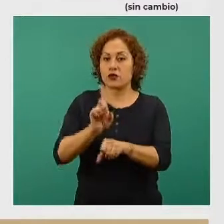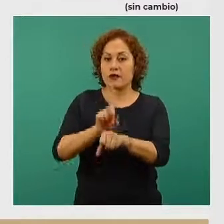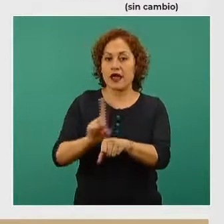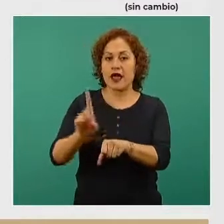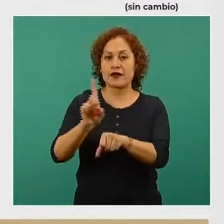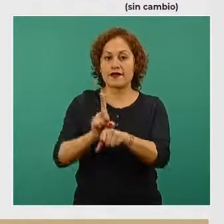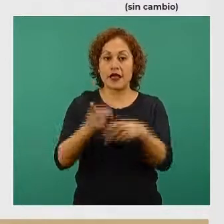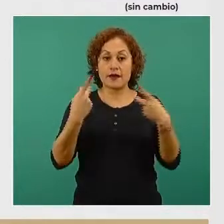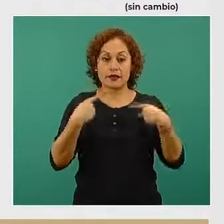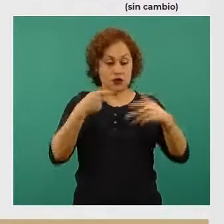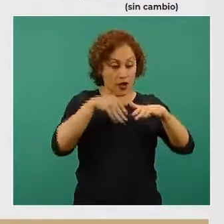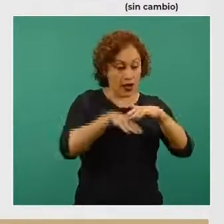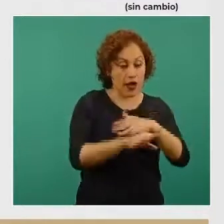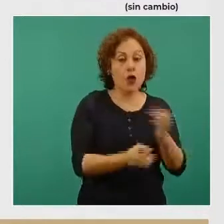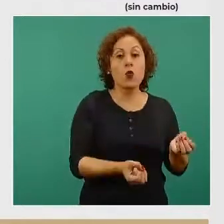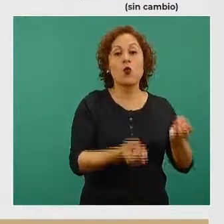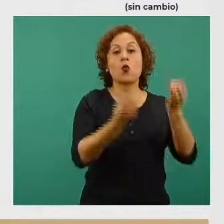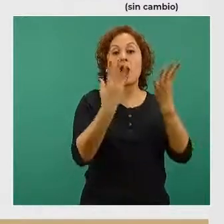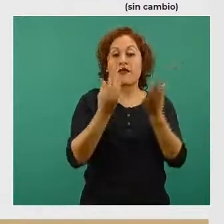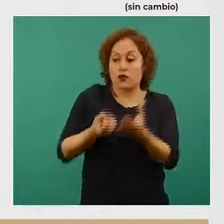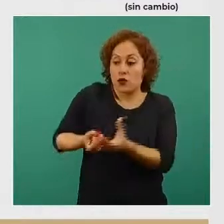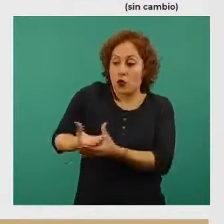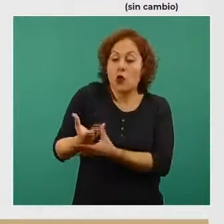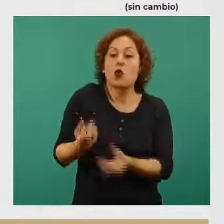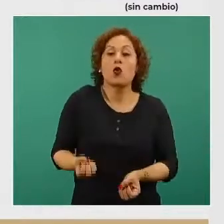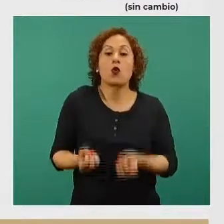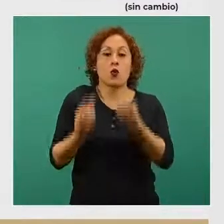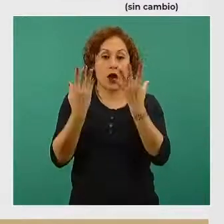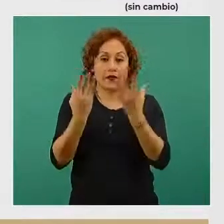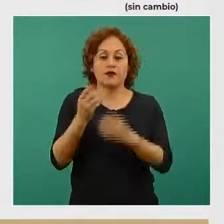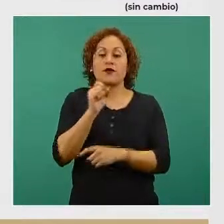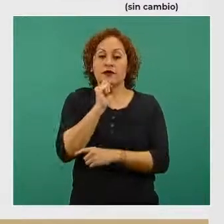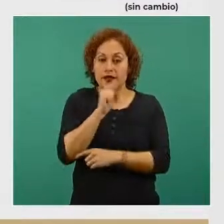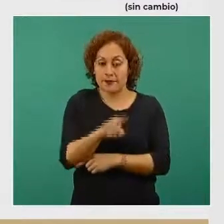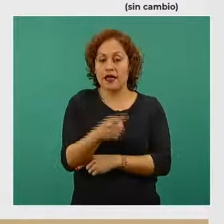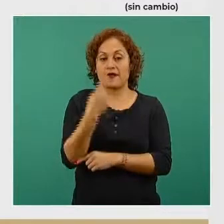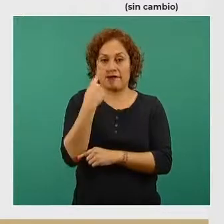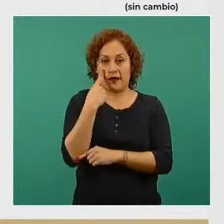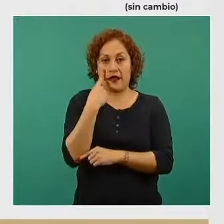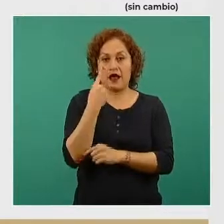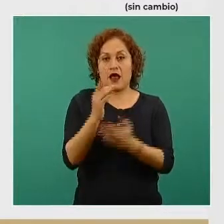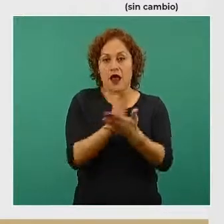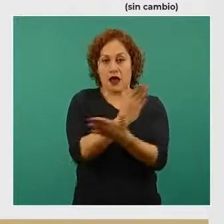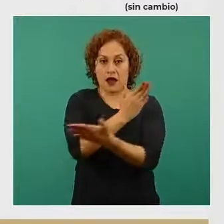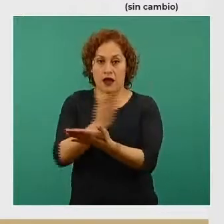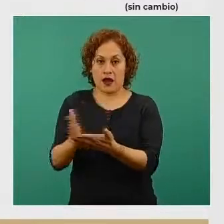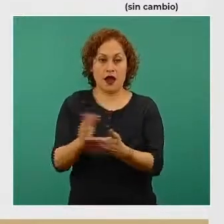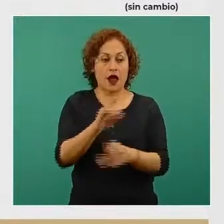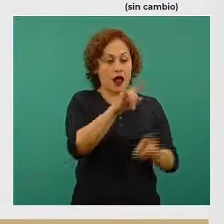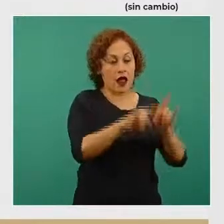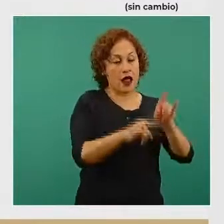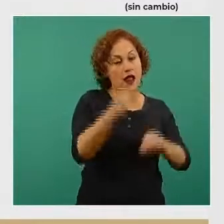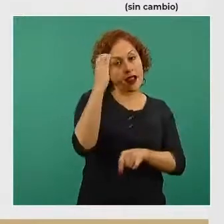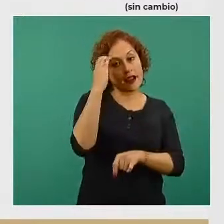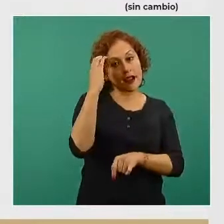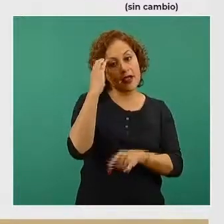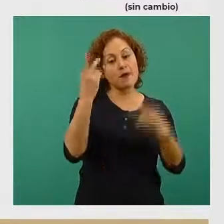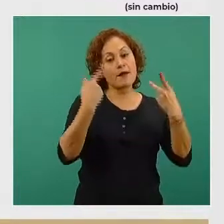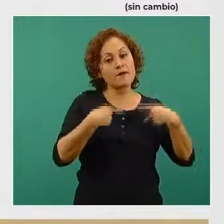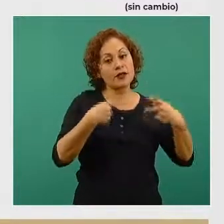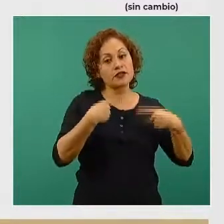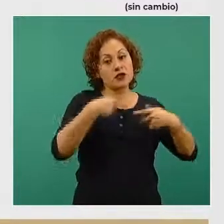cuál es la ocupación que están teniendo básicamente en los dos tipos de cama. Camas general para los pacientes más graves o aquellos que